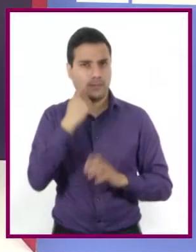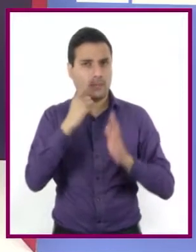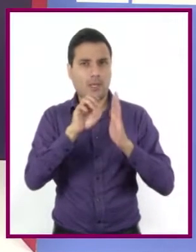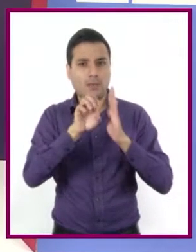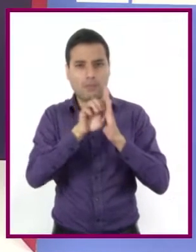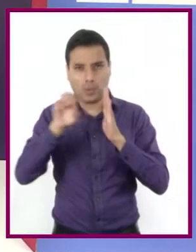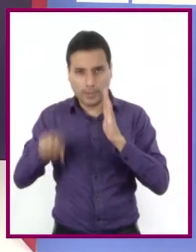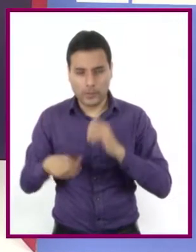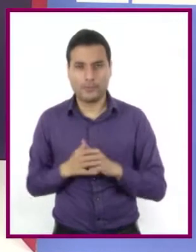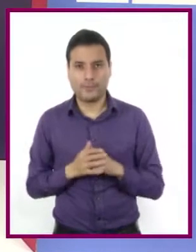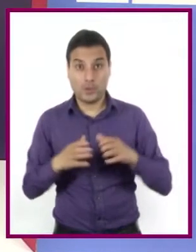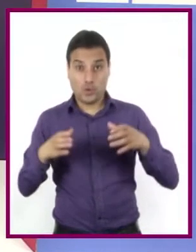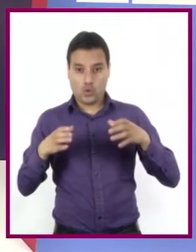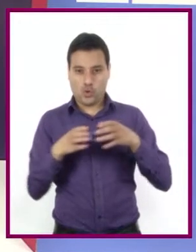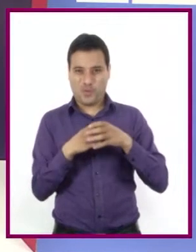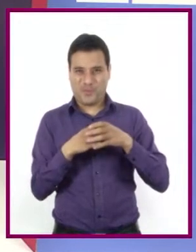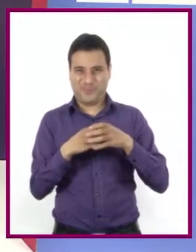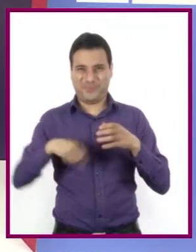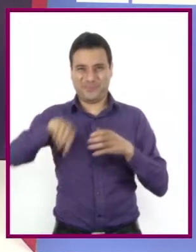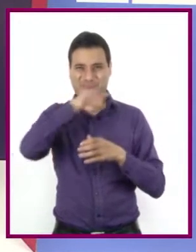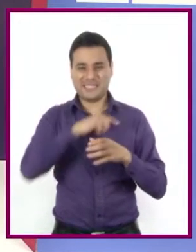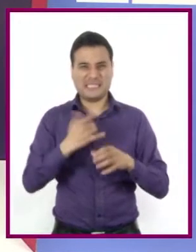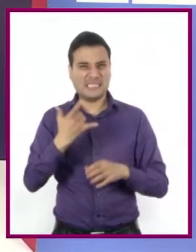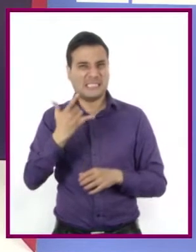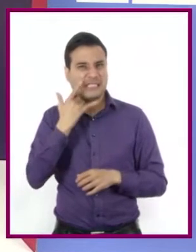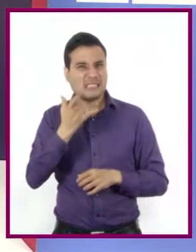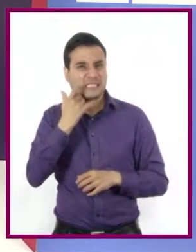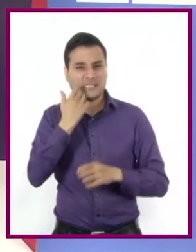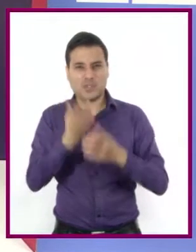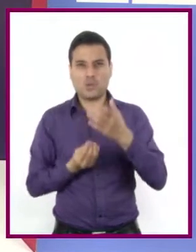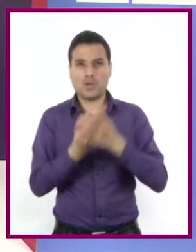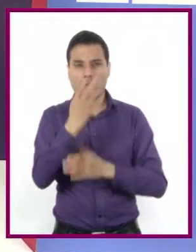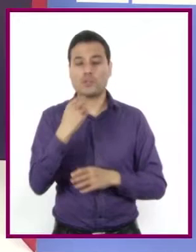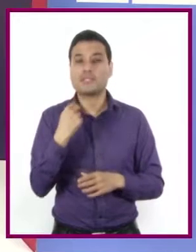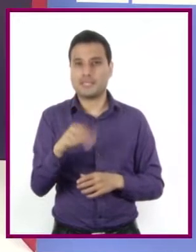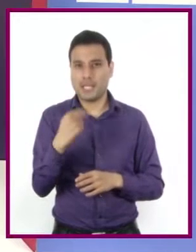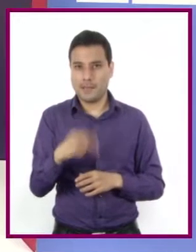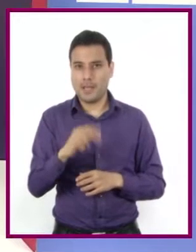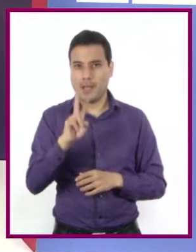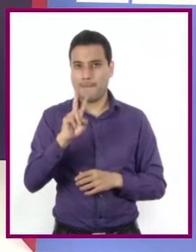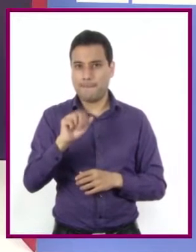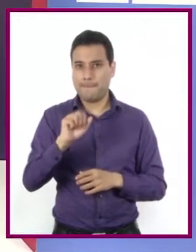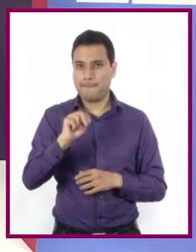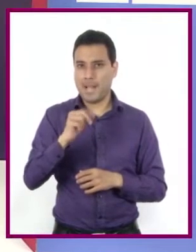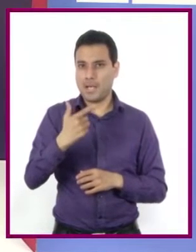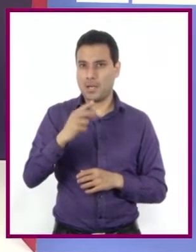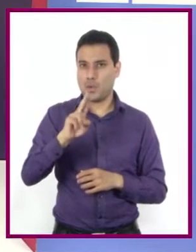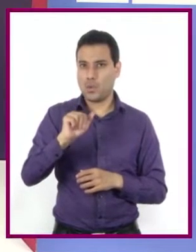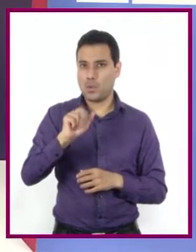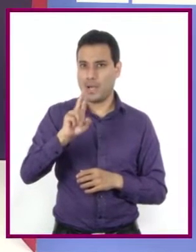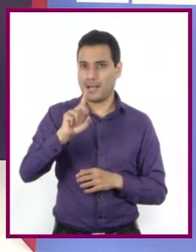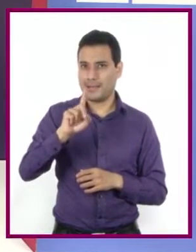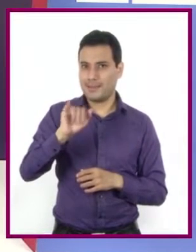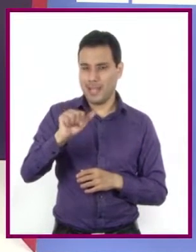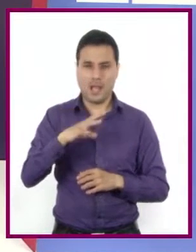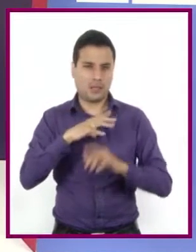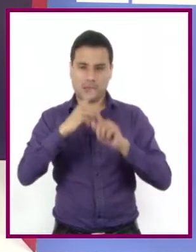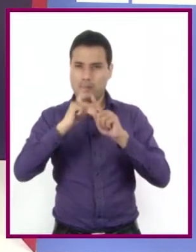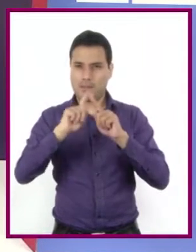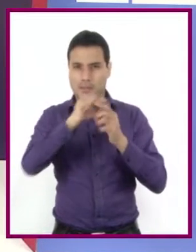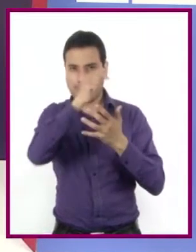ejemplo, al movimiento literario que lucha por una renovación se le llama vanguardia. Son muchos los estilos